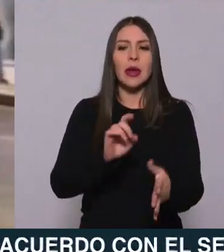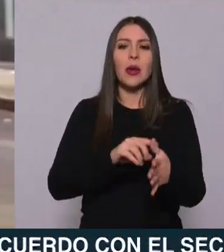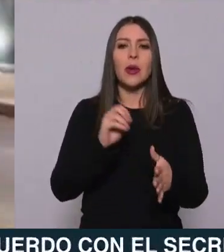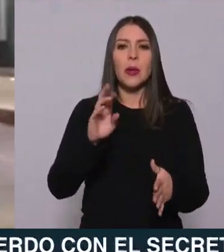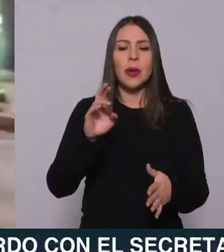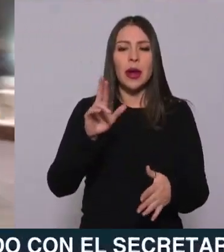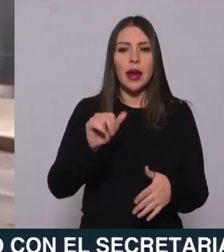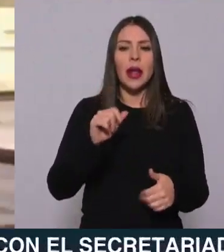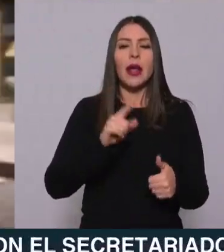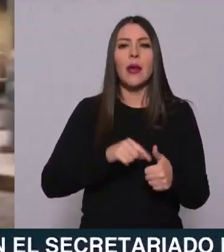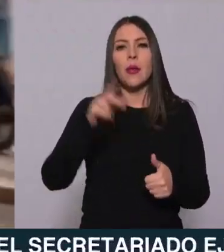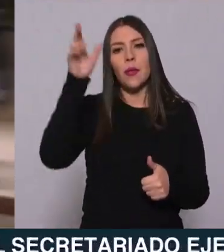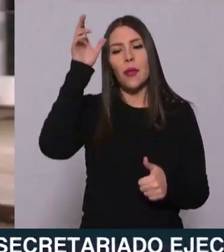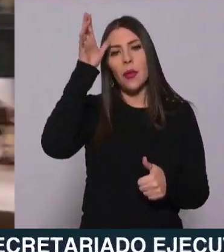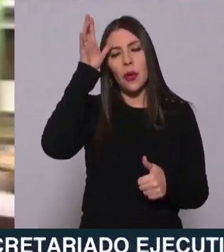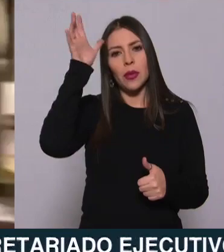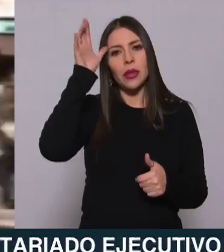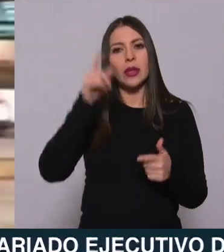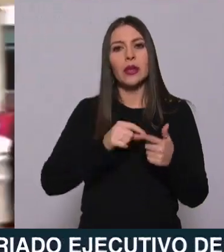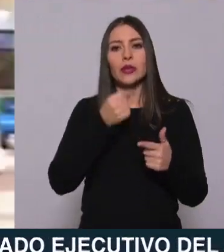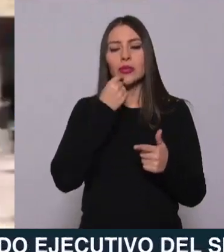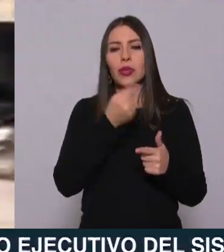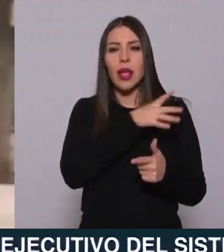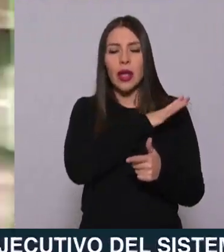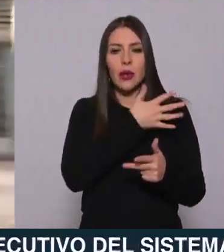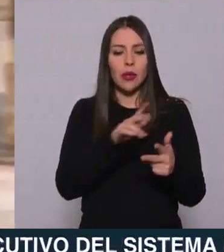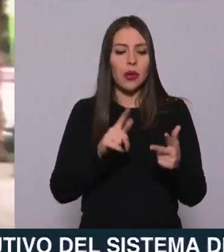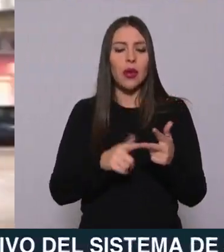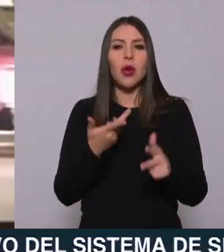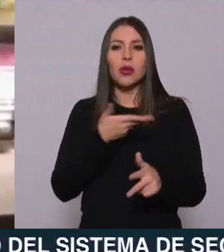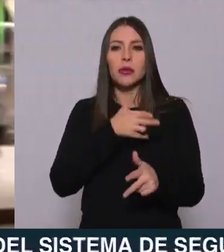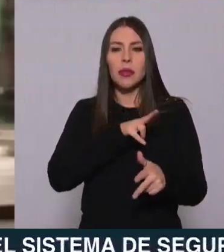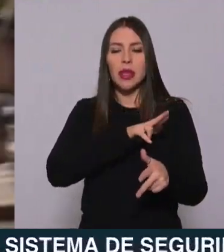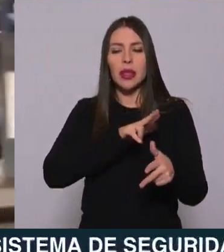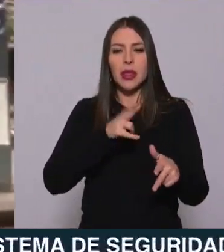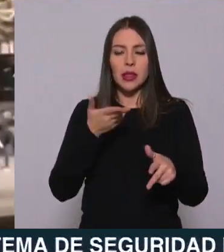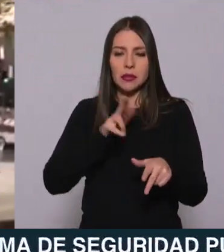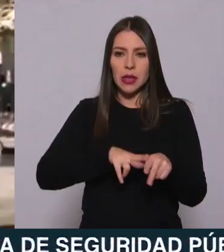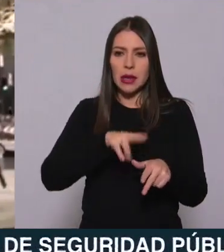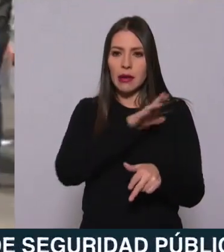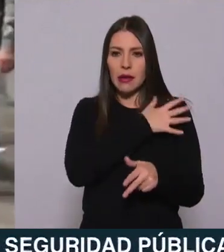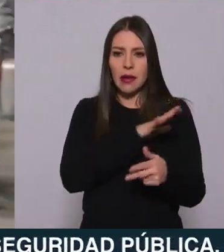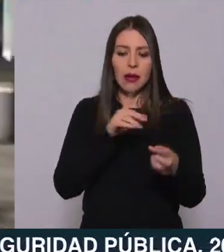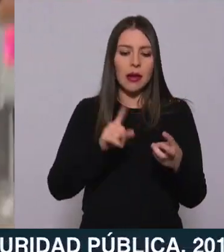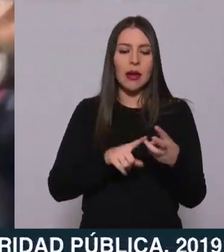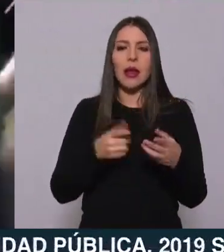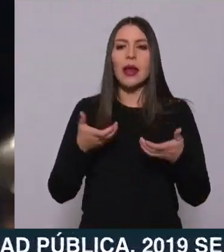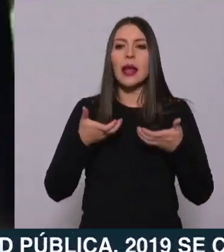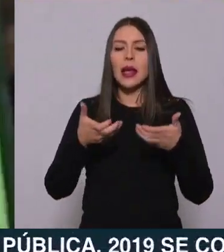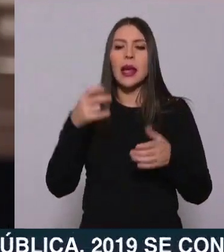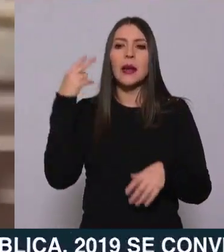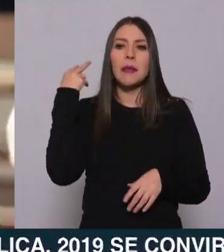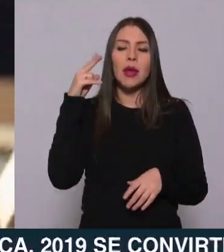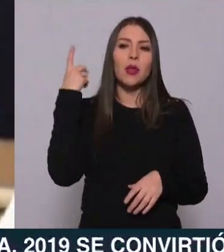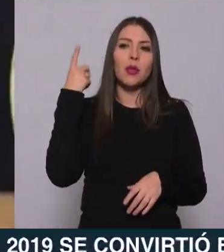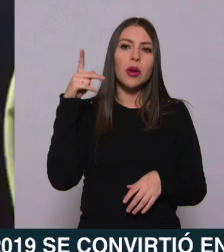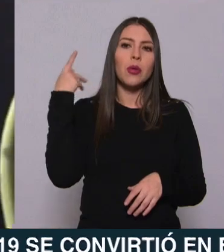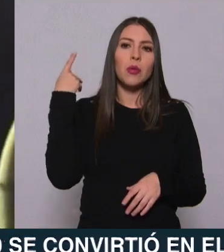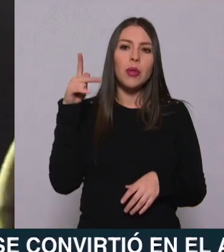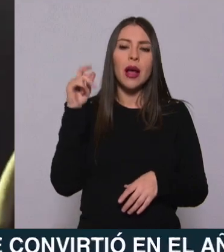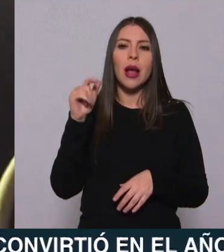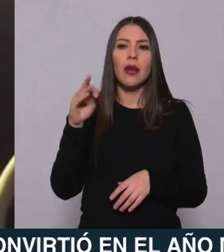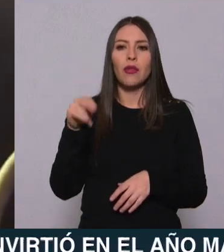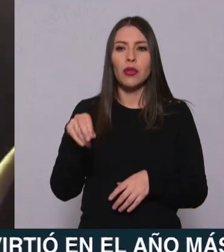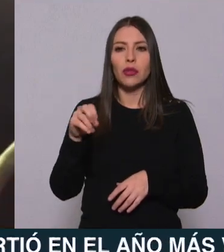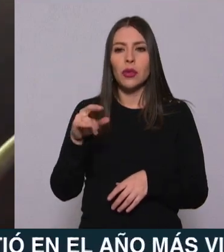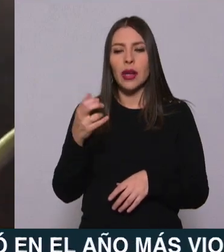Cuauhtémoc, Niños Héroes, Hospital General, así como en las calles Veracruz, Durango, Puebla, Alfonso Reyes, Cetina,